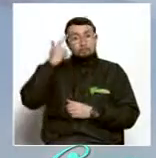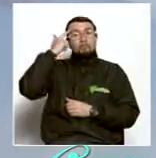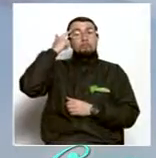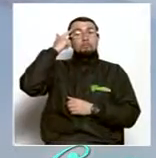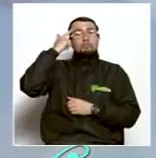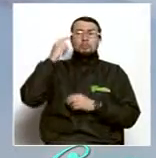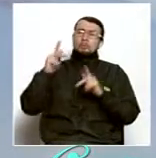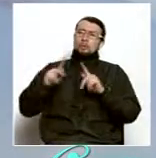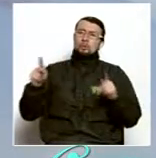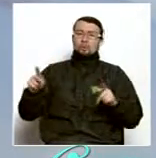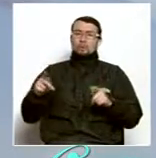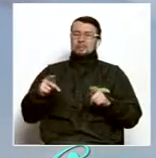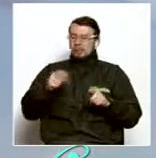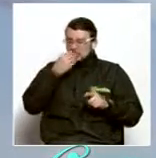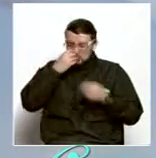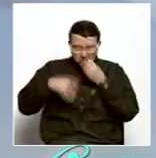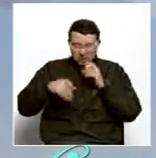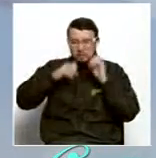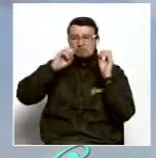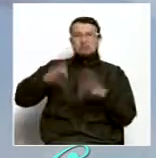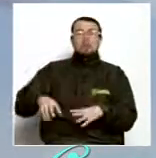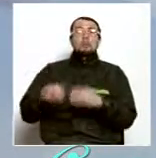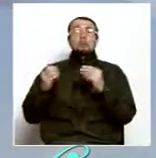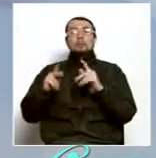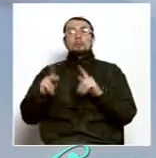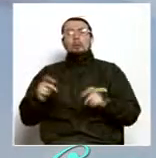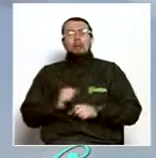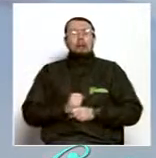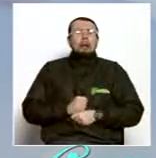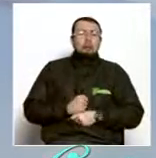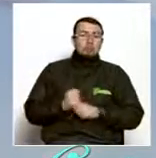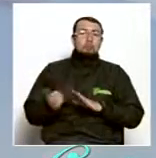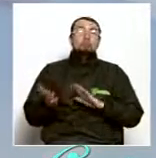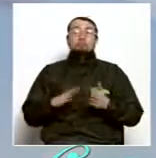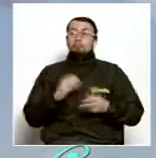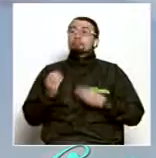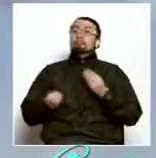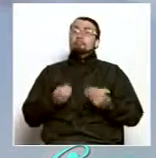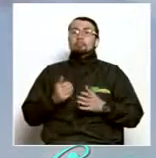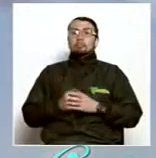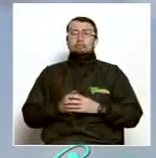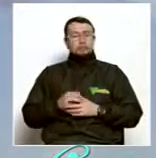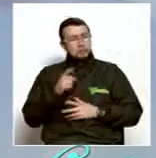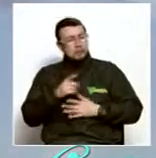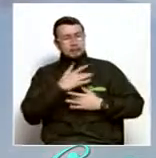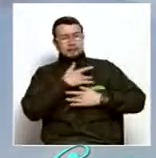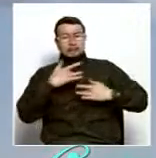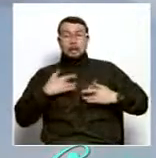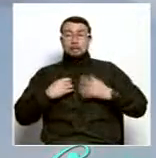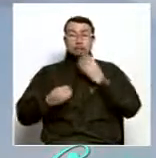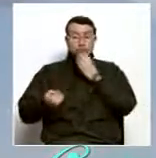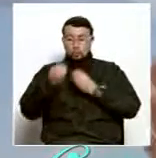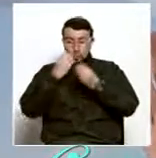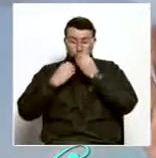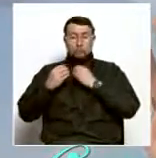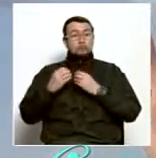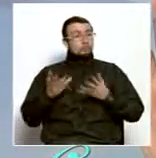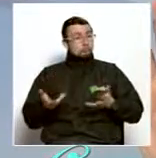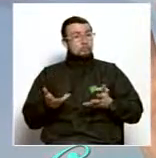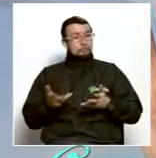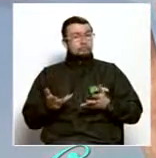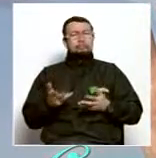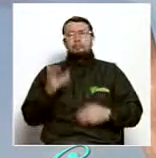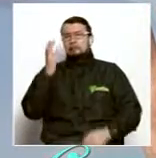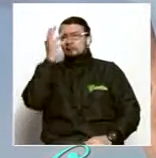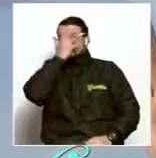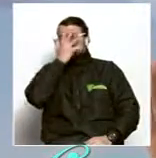que botan la comida, cuando hay tanta gente muriéndose de hambre. ¿La otra fue? La sana alimentación. Sana alimentación. Qué pena decir